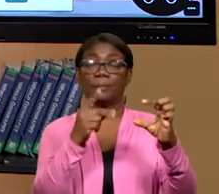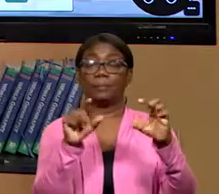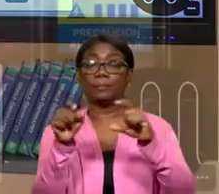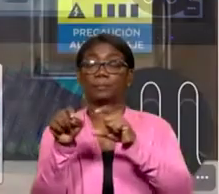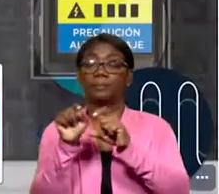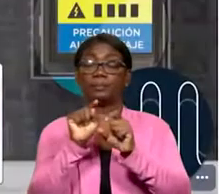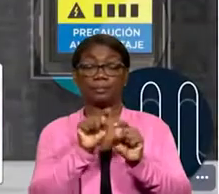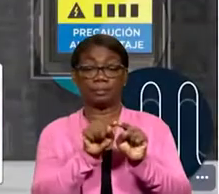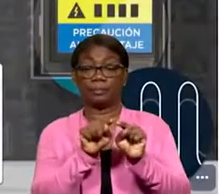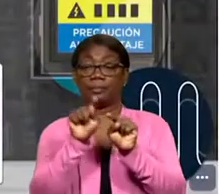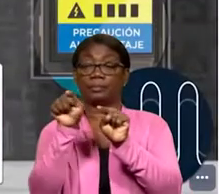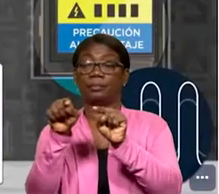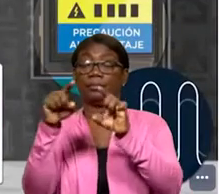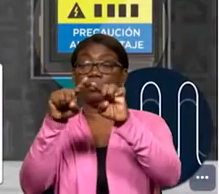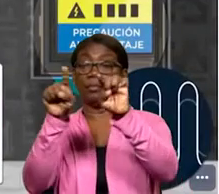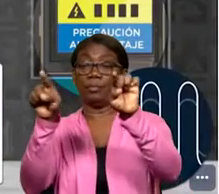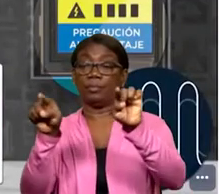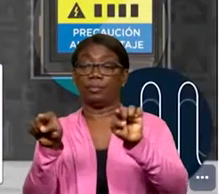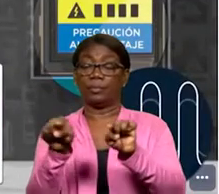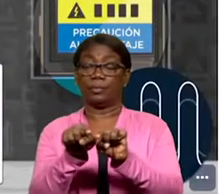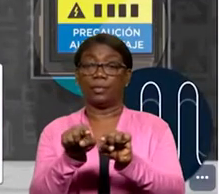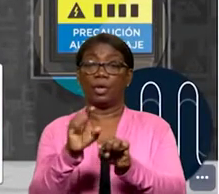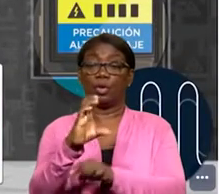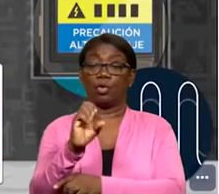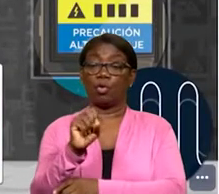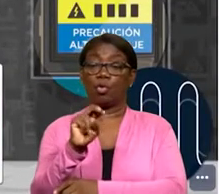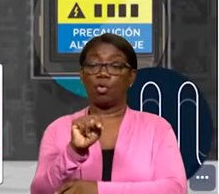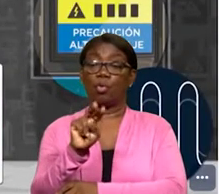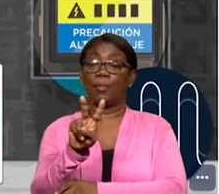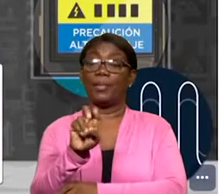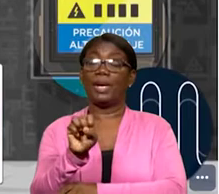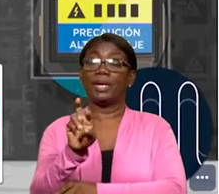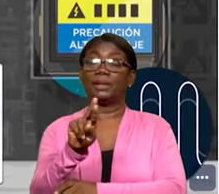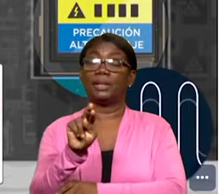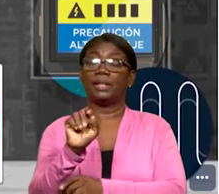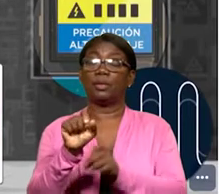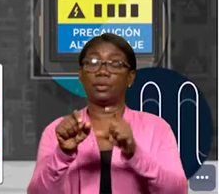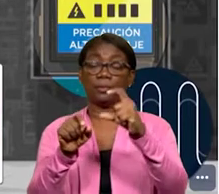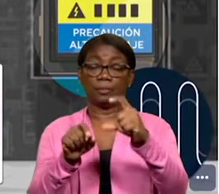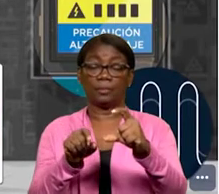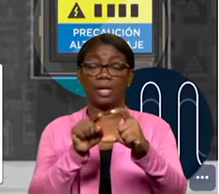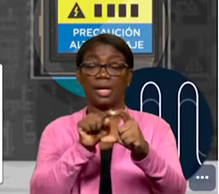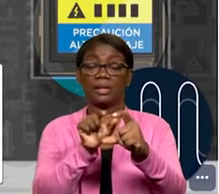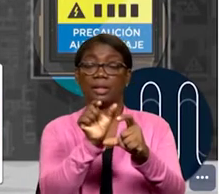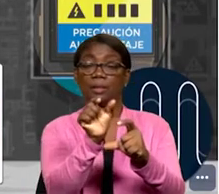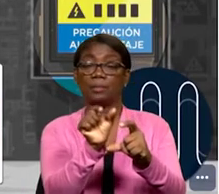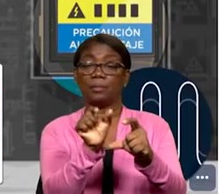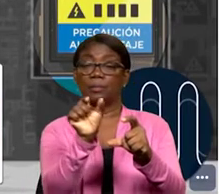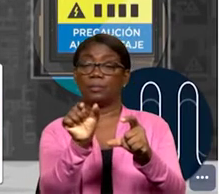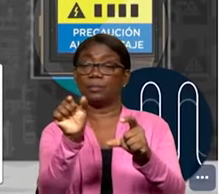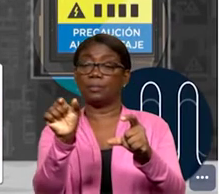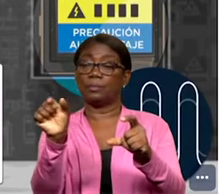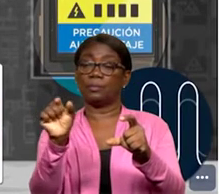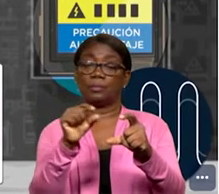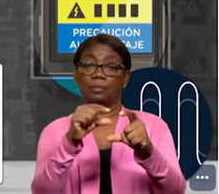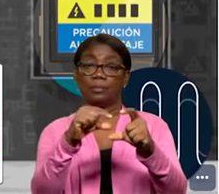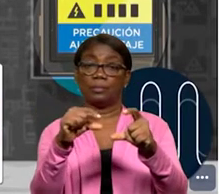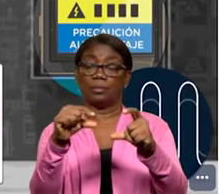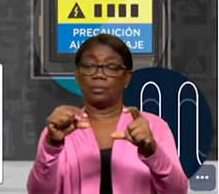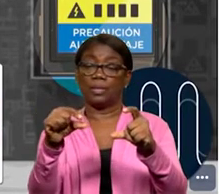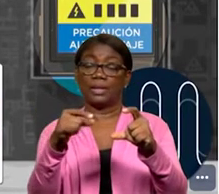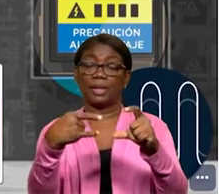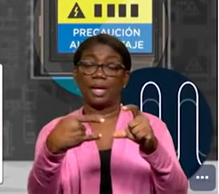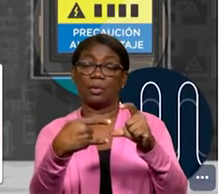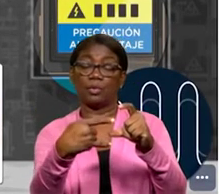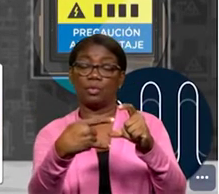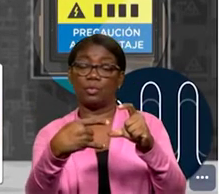sección convertidora DC, ese voltaje recibido directo pasa a un chip